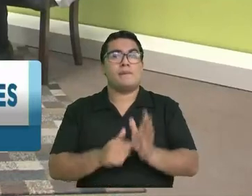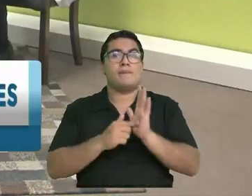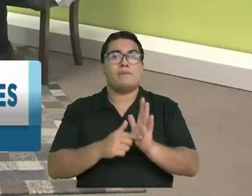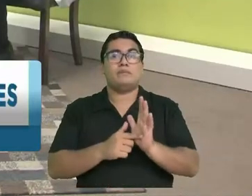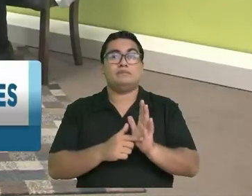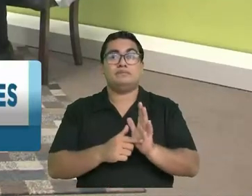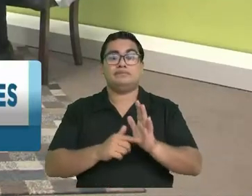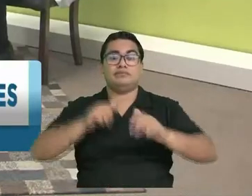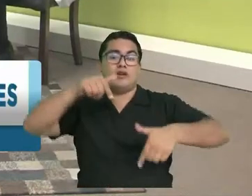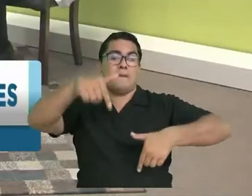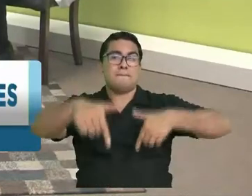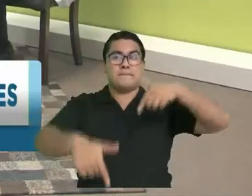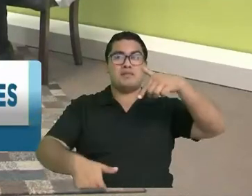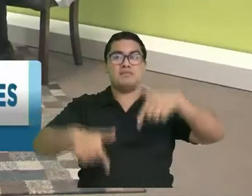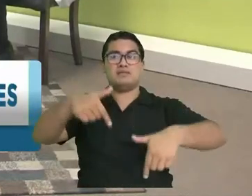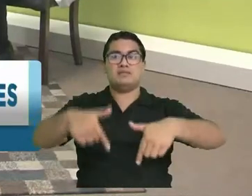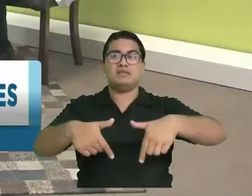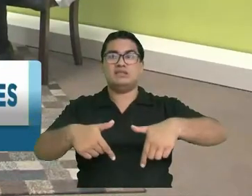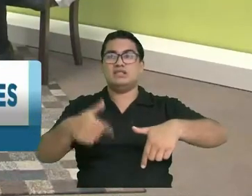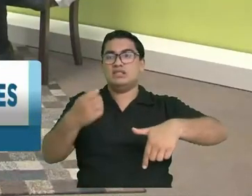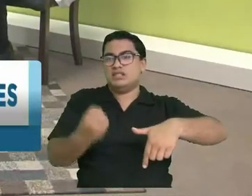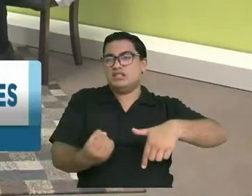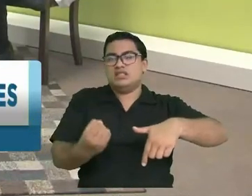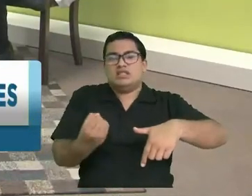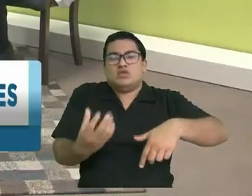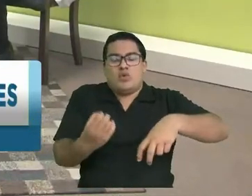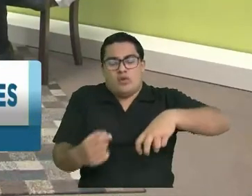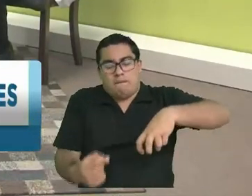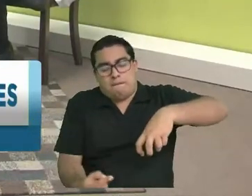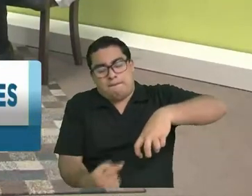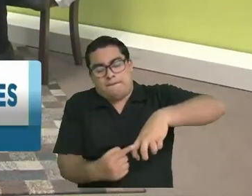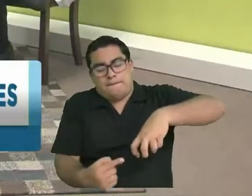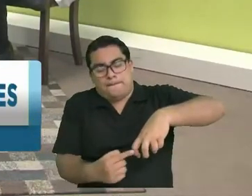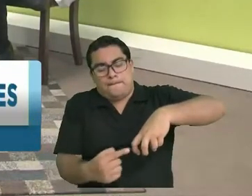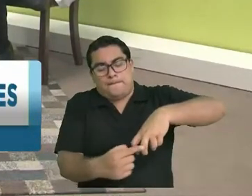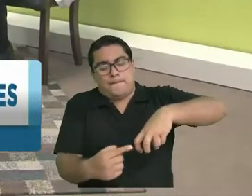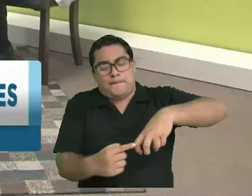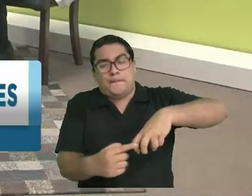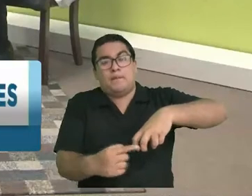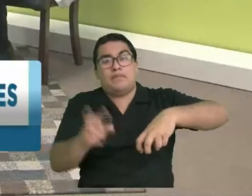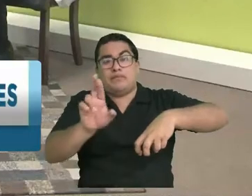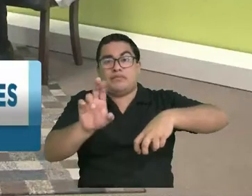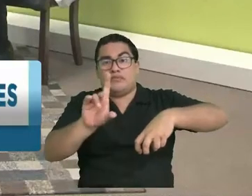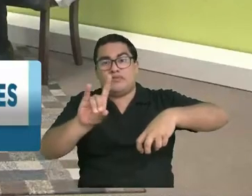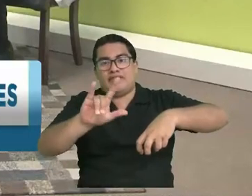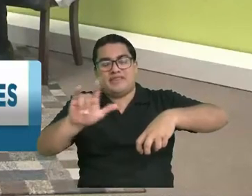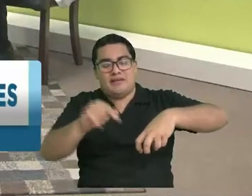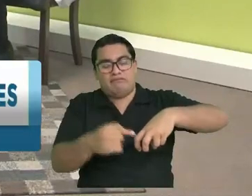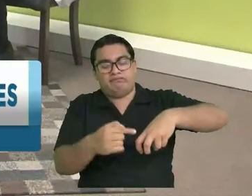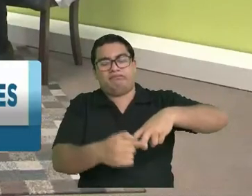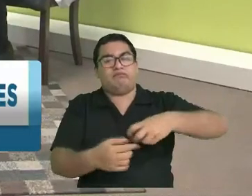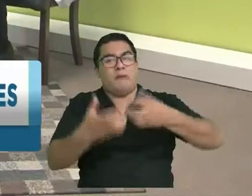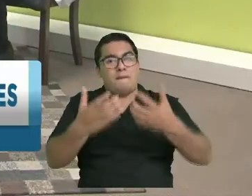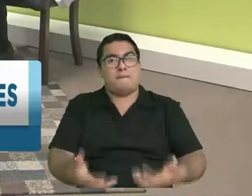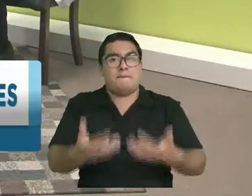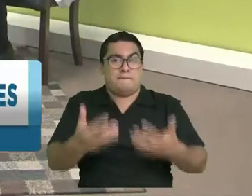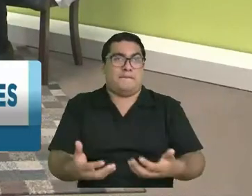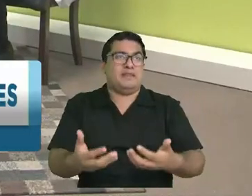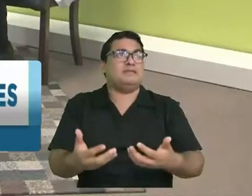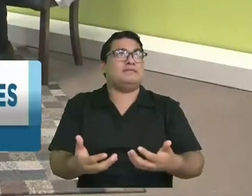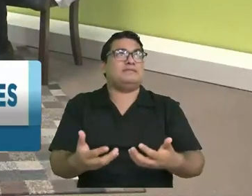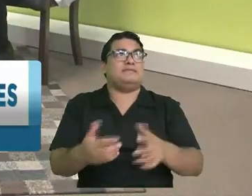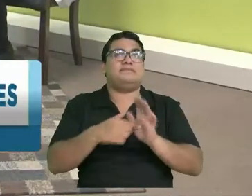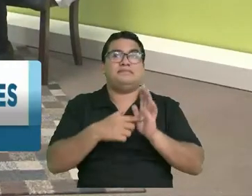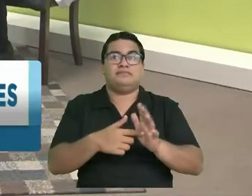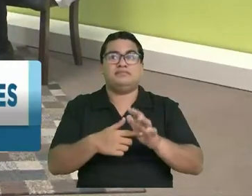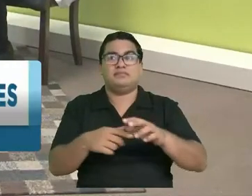el tacón, el peso cae en la parte anterior de la rodilla, en vez de caer en la parte central. Y eso hace que